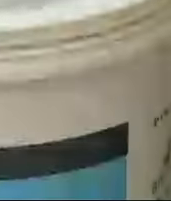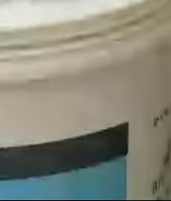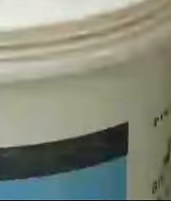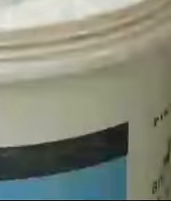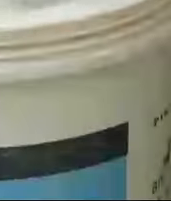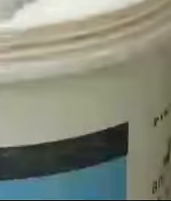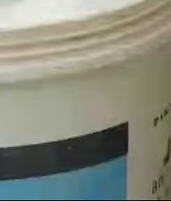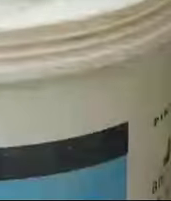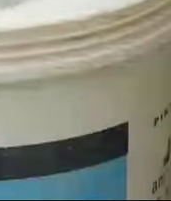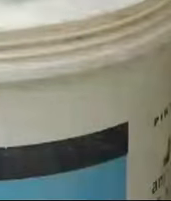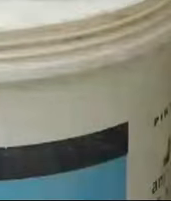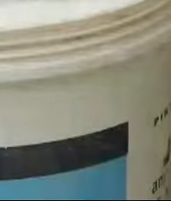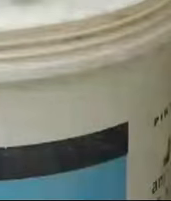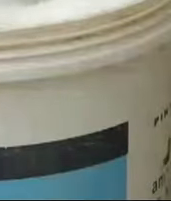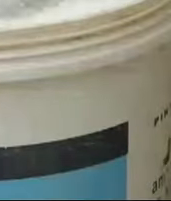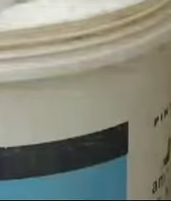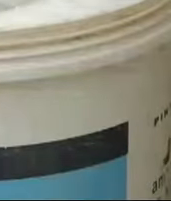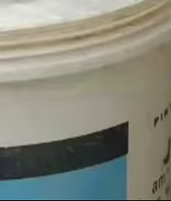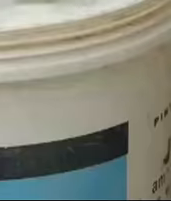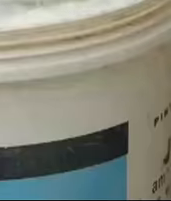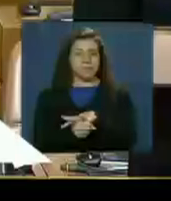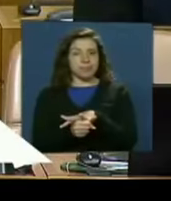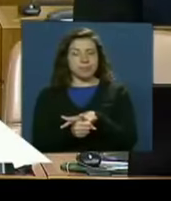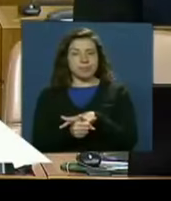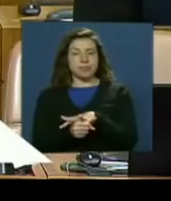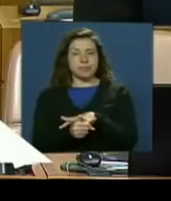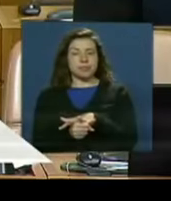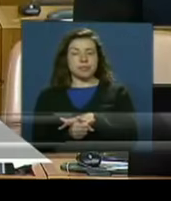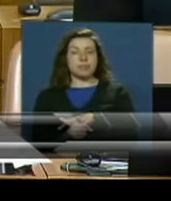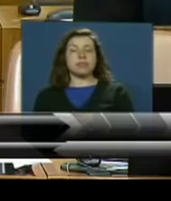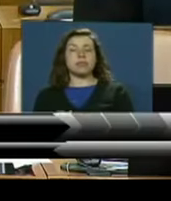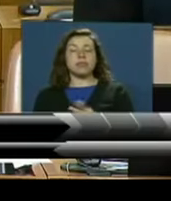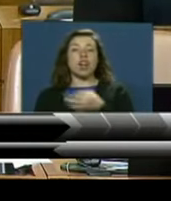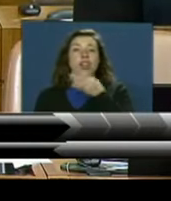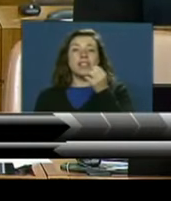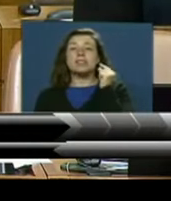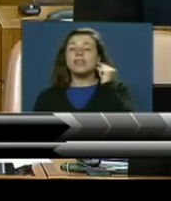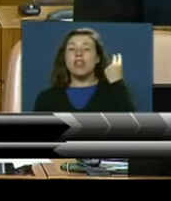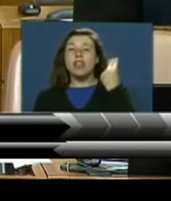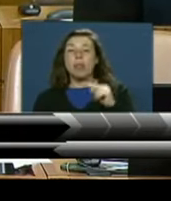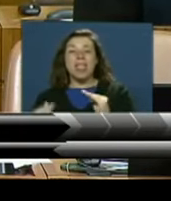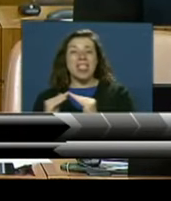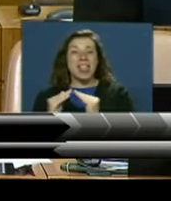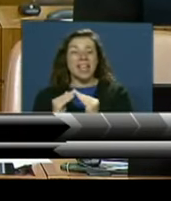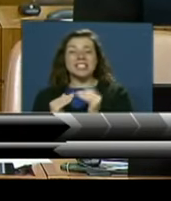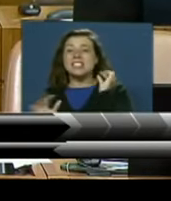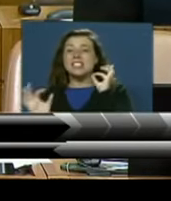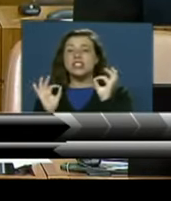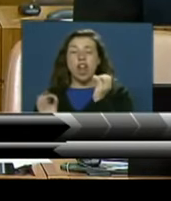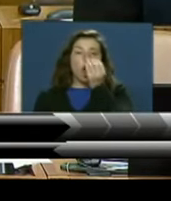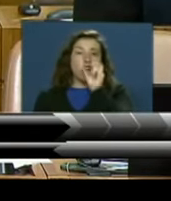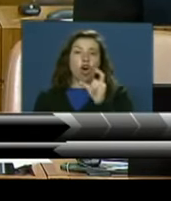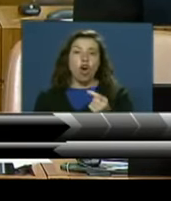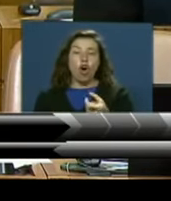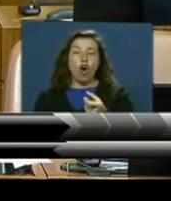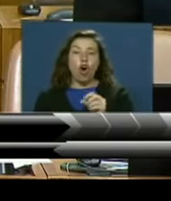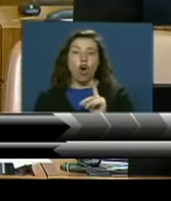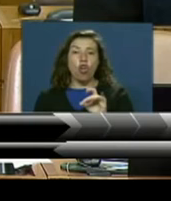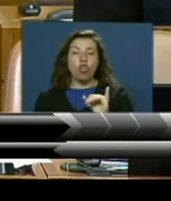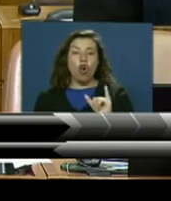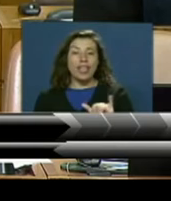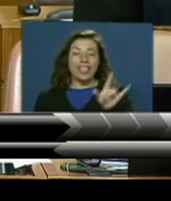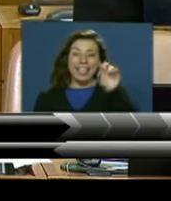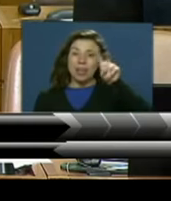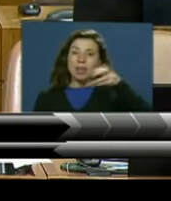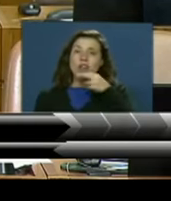para cocinar. Dicha situación, señor presidente, se ve reflejada en palabras de la dueña de casa, doña Rosa Godoy, quien indicó, comillas,